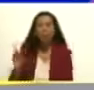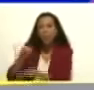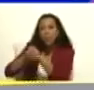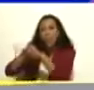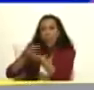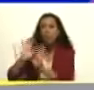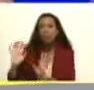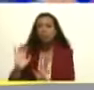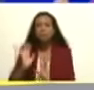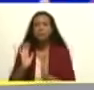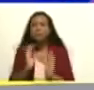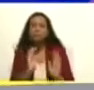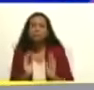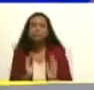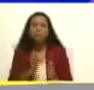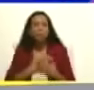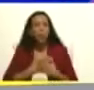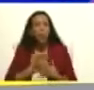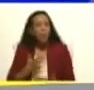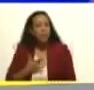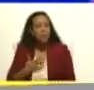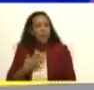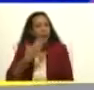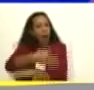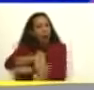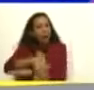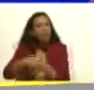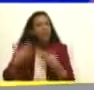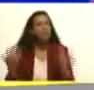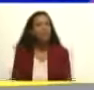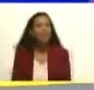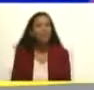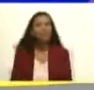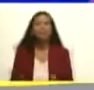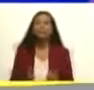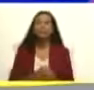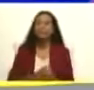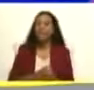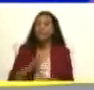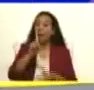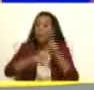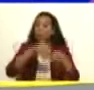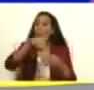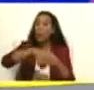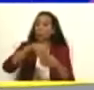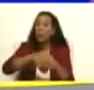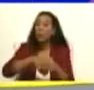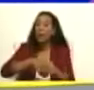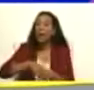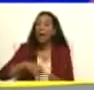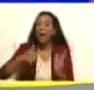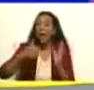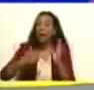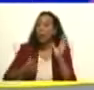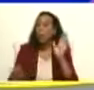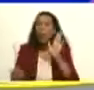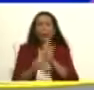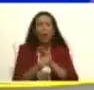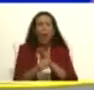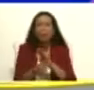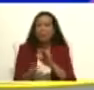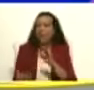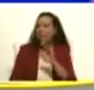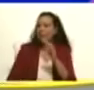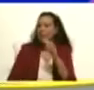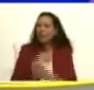pero lo que uno percibe en la calle es que este referéndum va a marcar en la política venezolana un antes y un después.